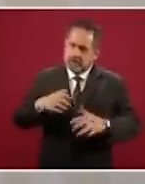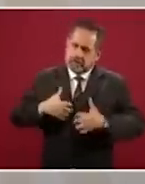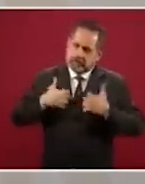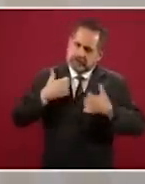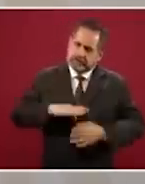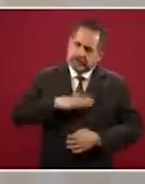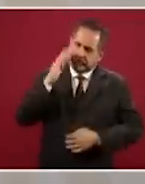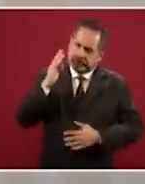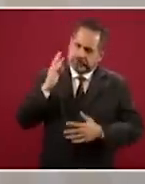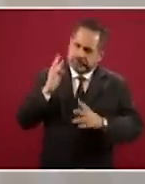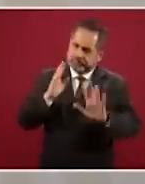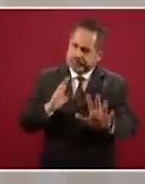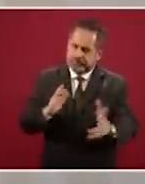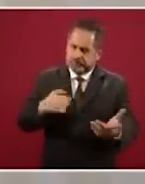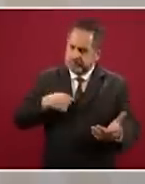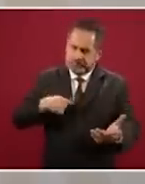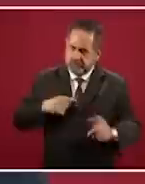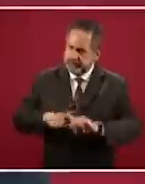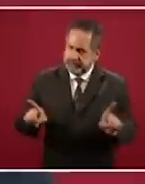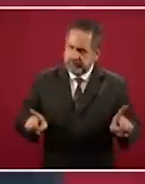sea,